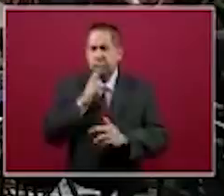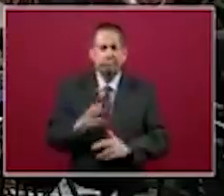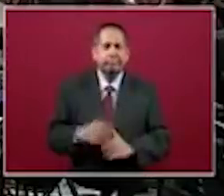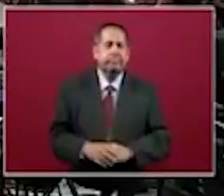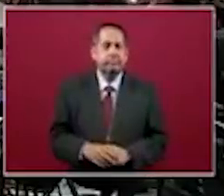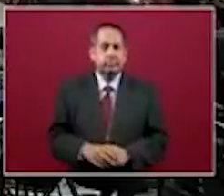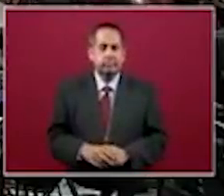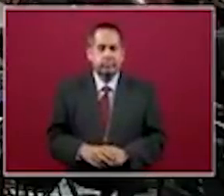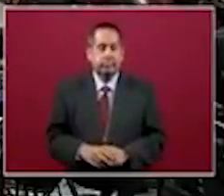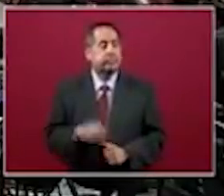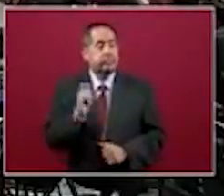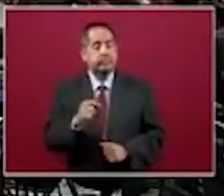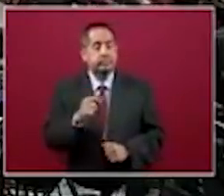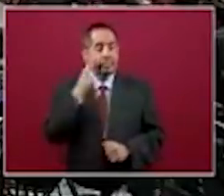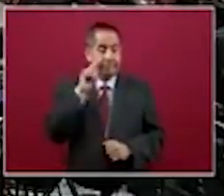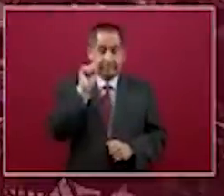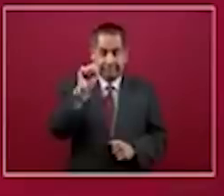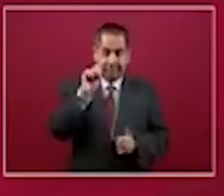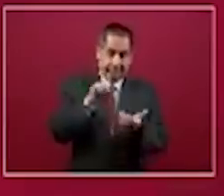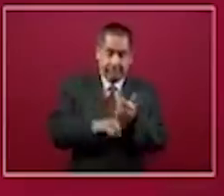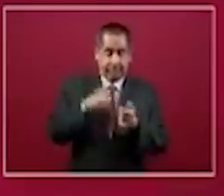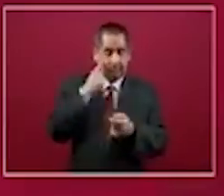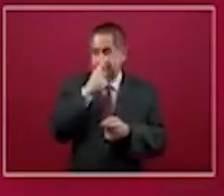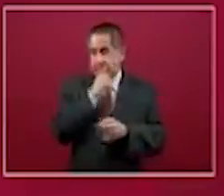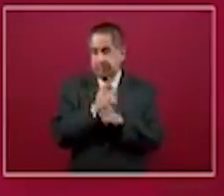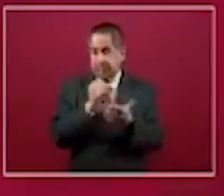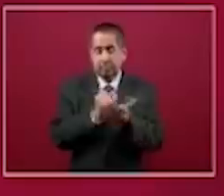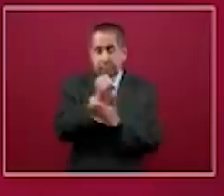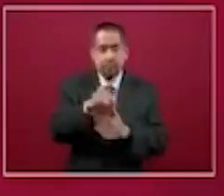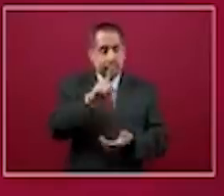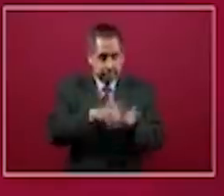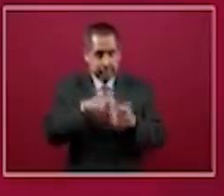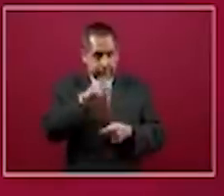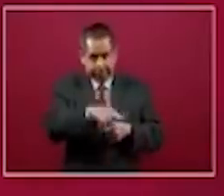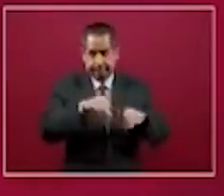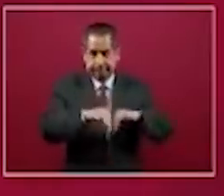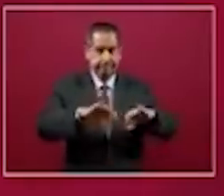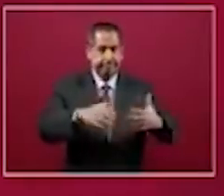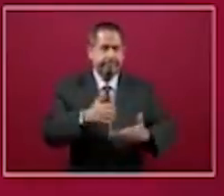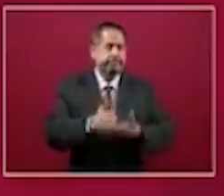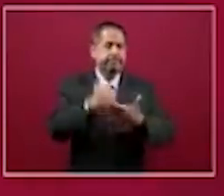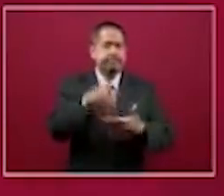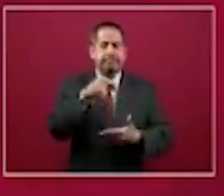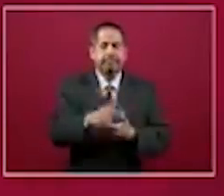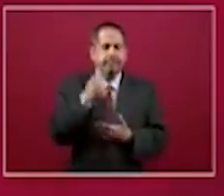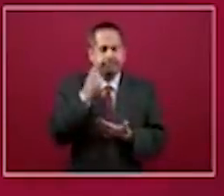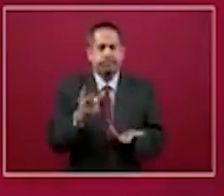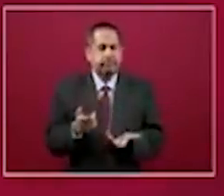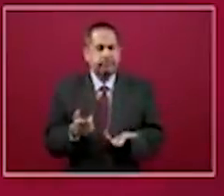Sí, democracia sindical. Los trabajadores tienen que ayudar a que